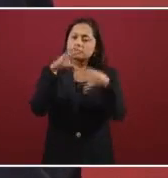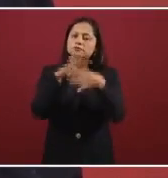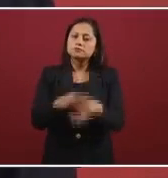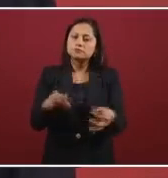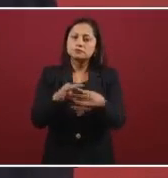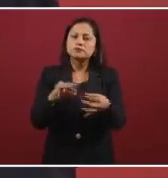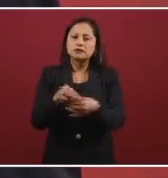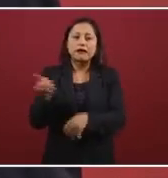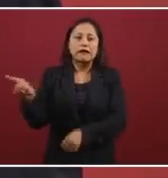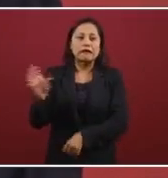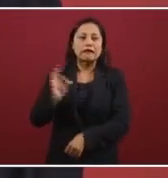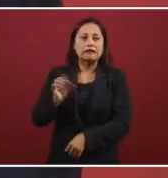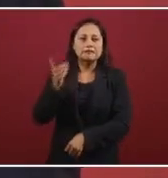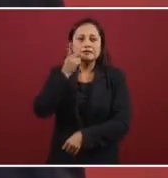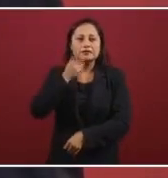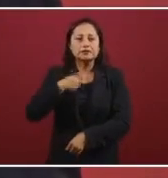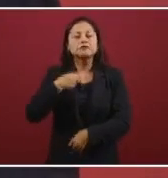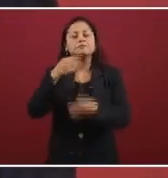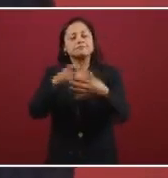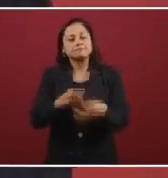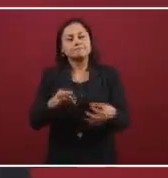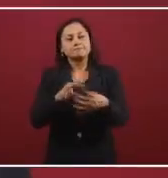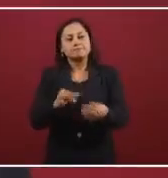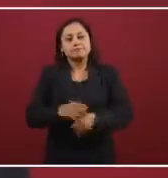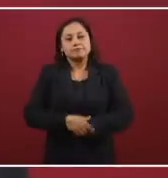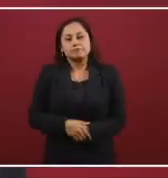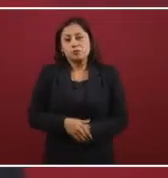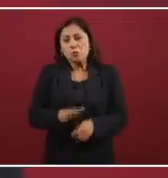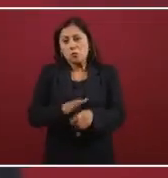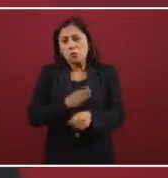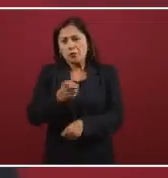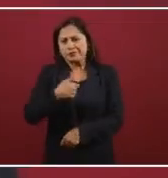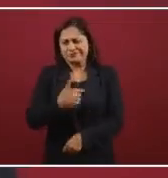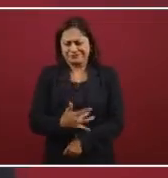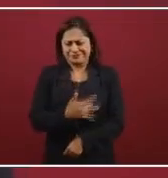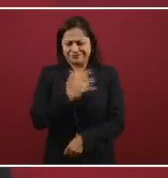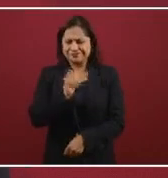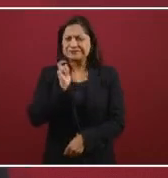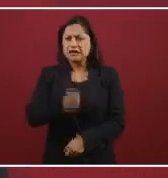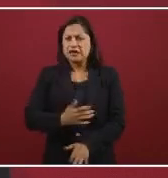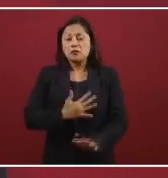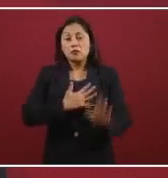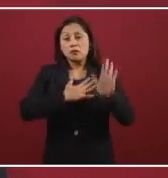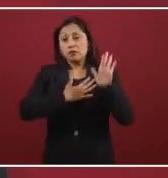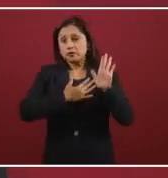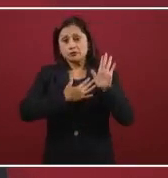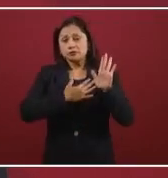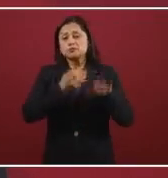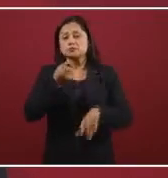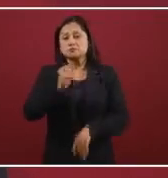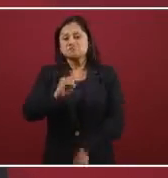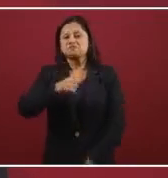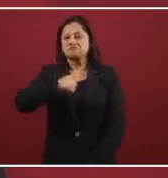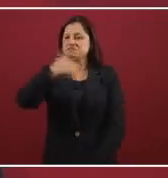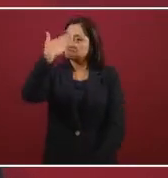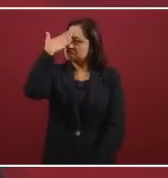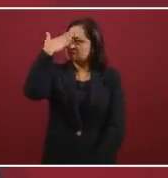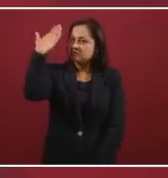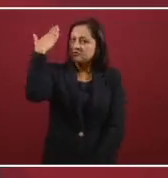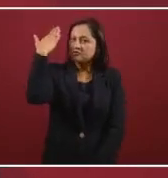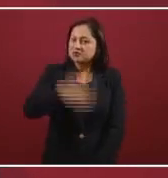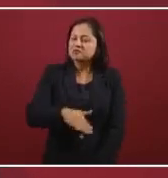Y eso es el compromiso que tengo, estoy muy consciente, no puedo fallar, no debo